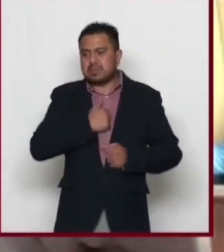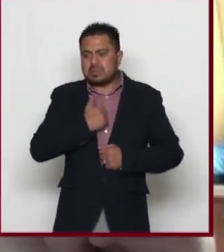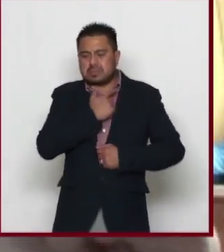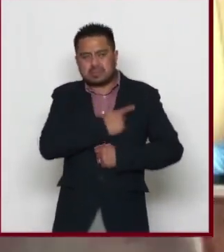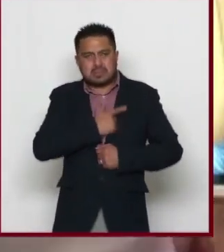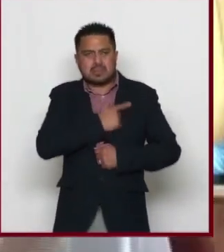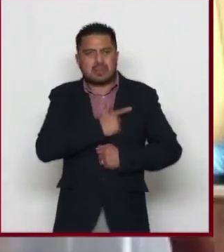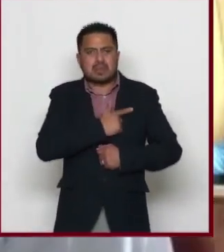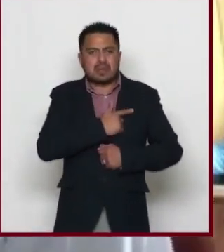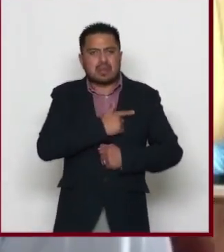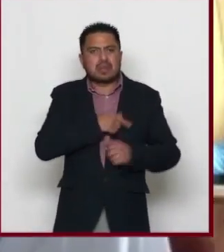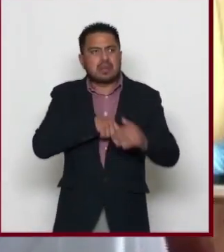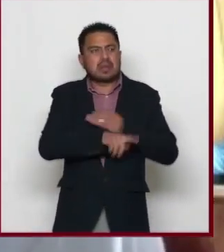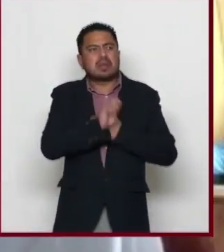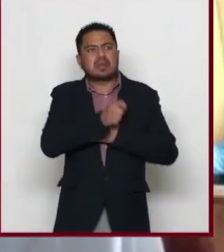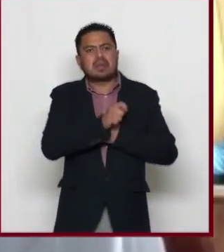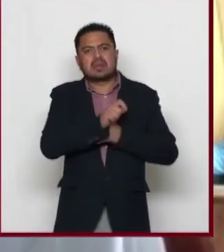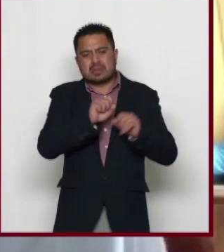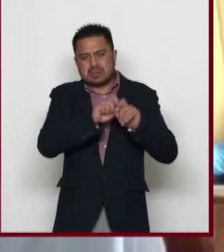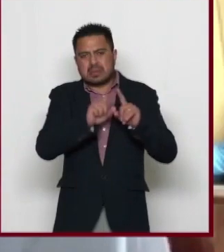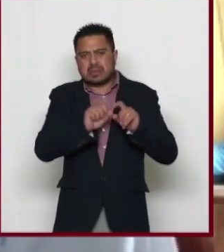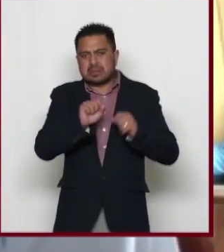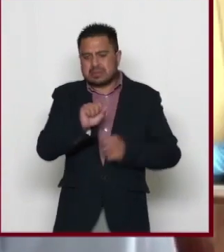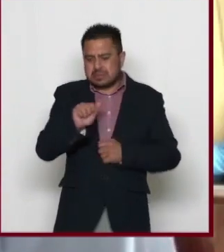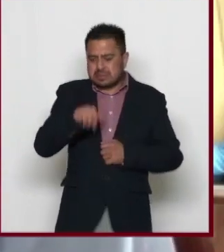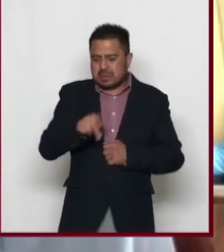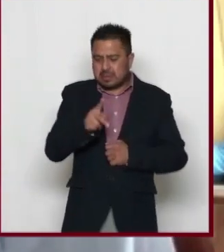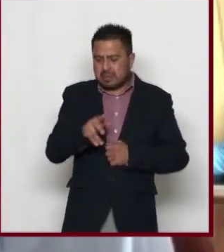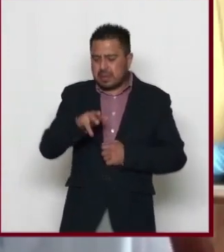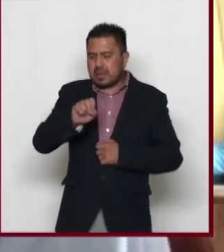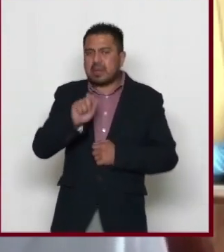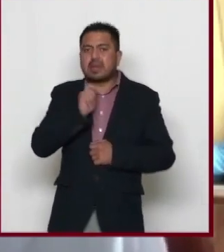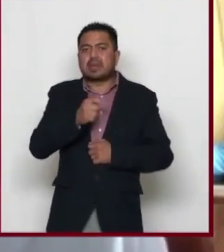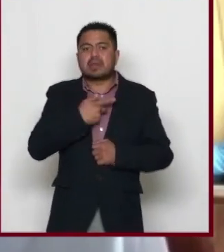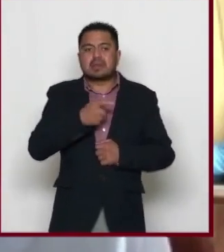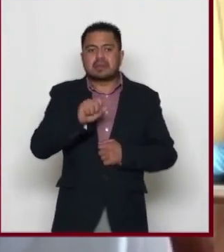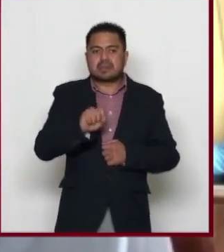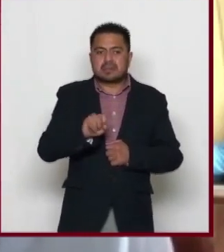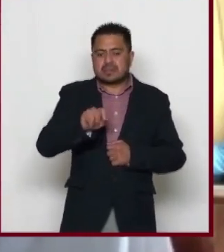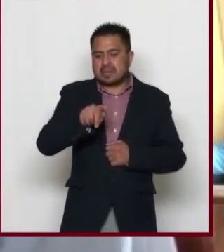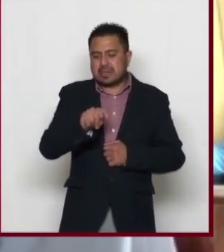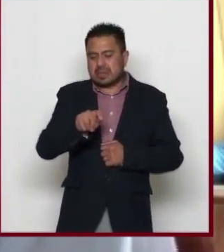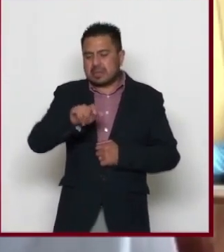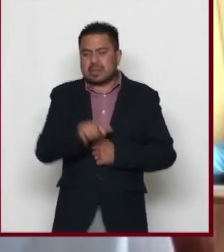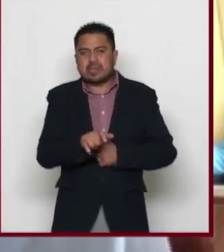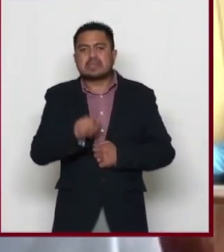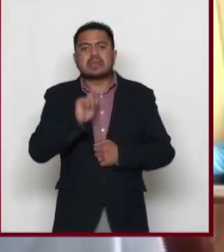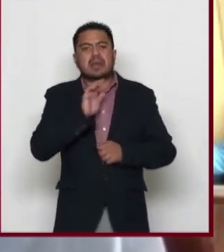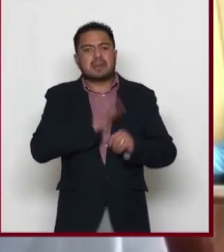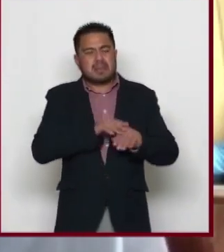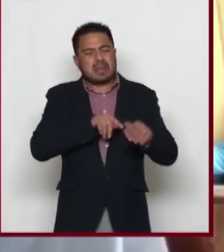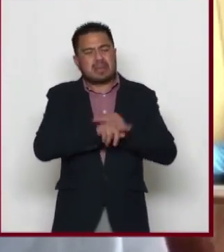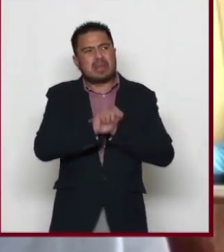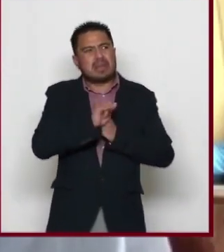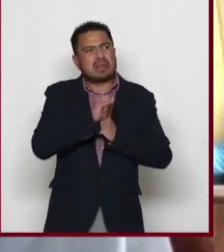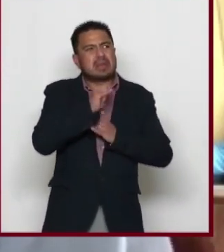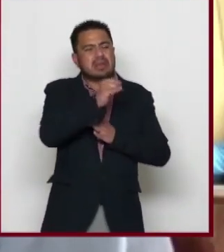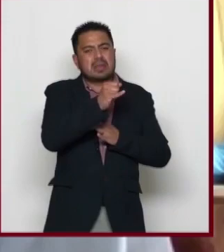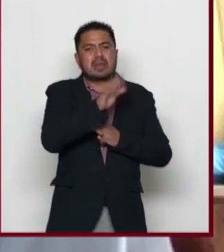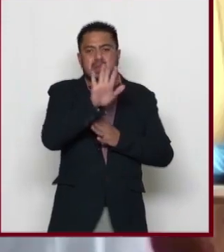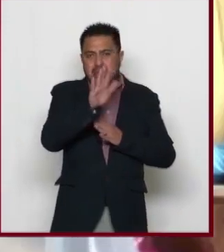aquí. Pero a mí personalmente me gusta mucho ir al Observatorio Astronómico Nacional en San Pedro Mártir, que es donde está